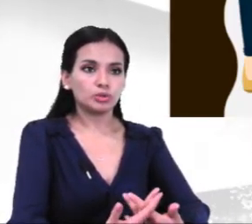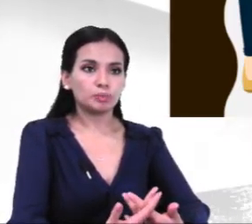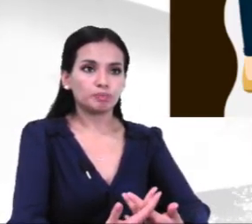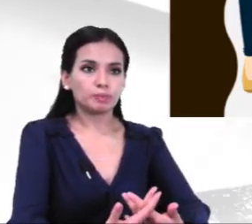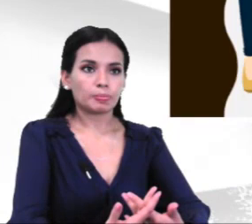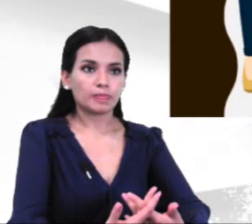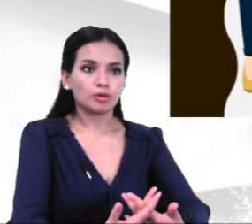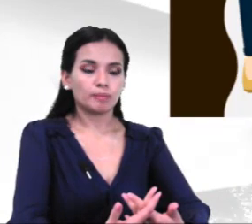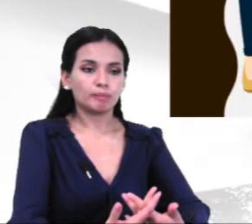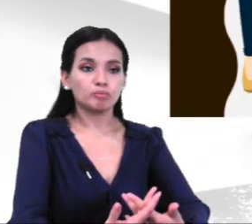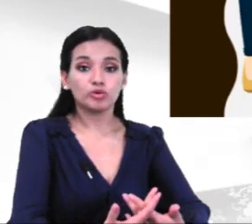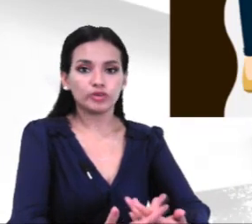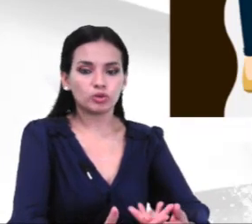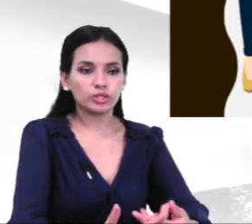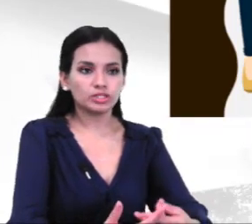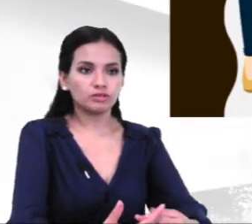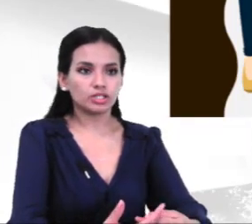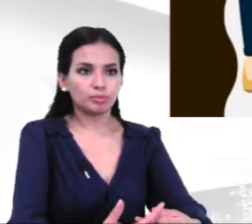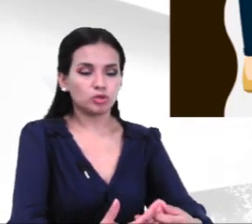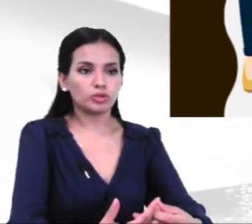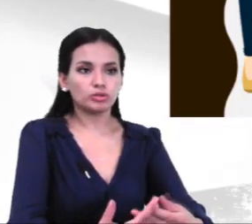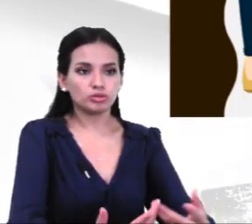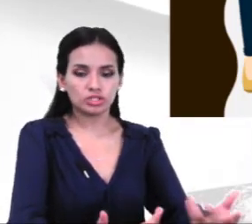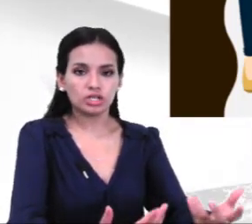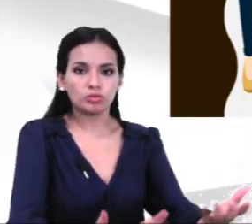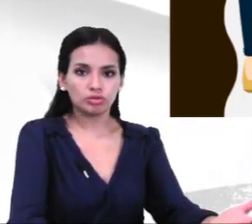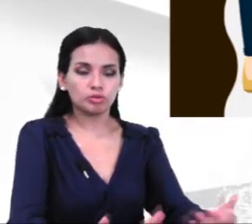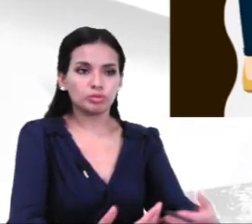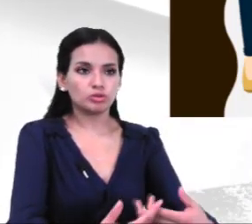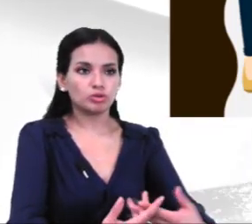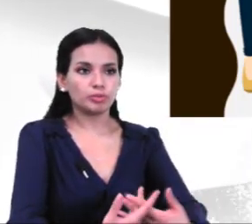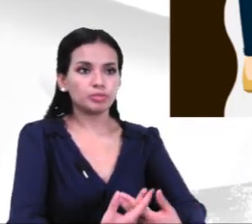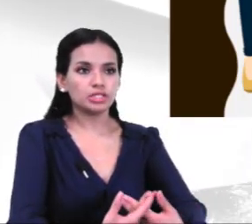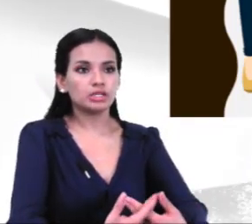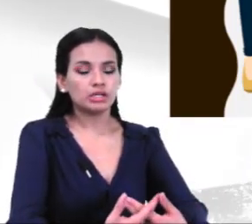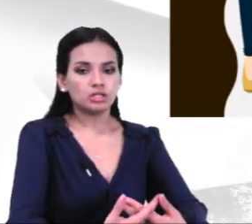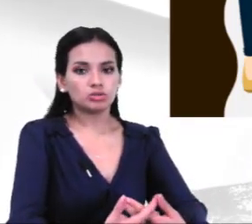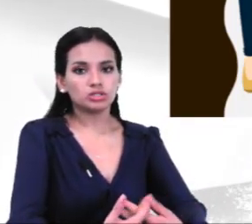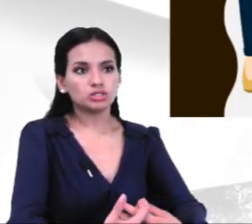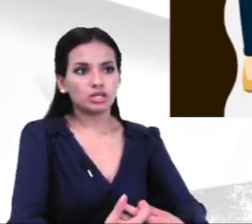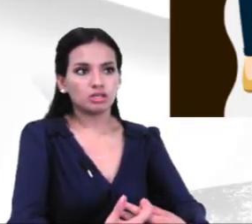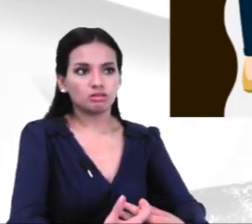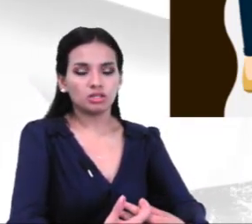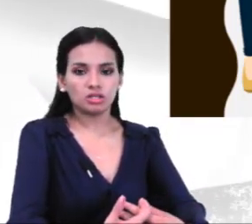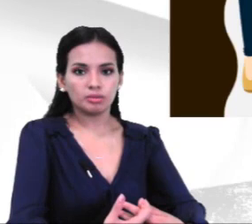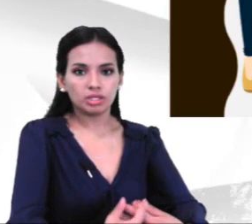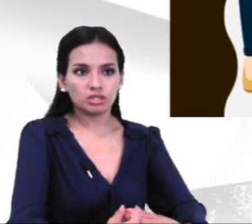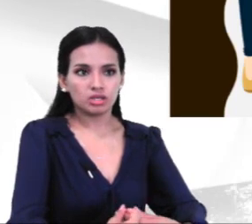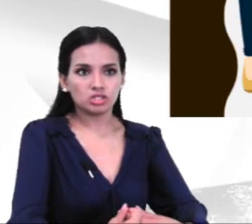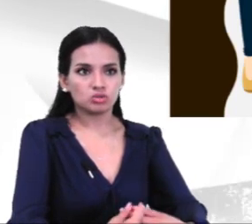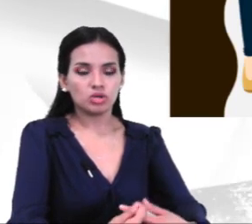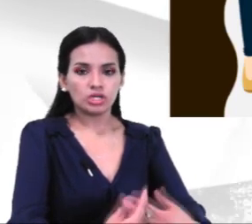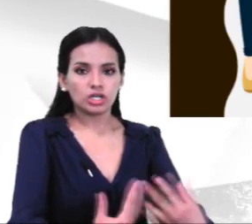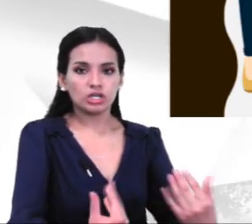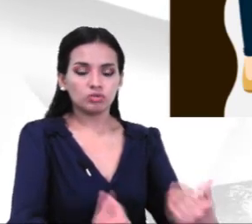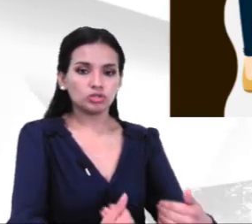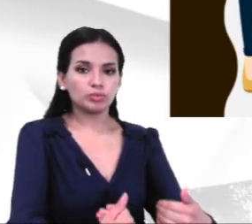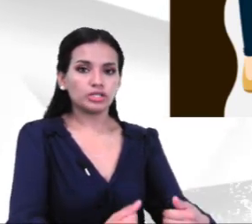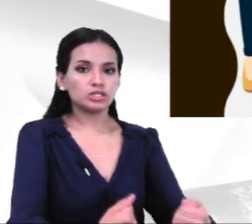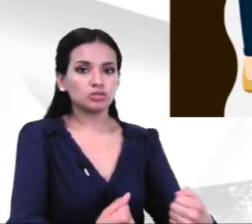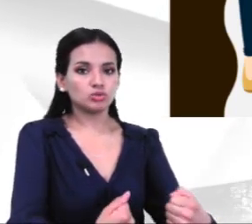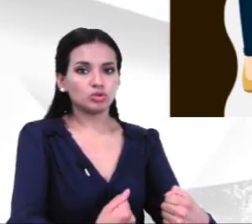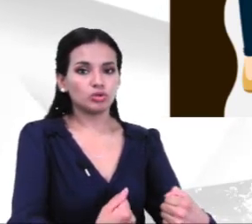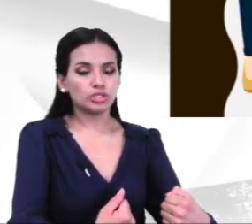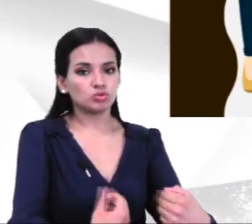sea muy muy frecuente verdad pero cuando lo sea cuando el momento lo permita entonces tener en mente esto que en